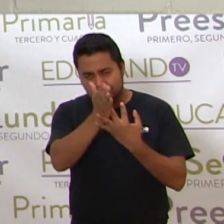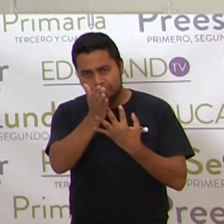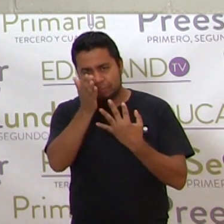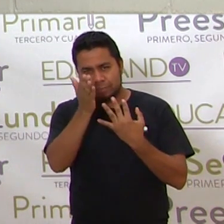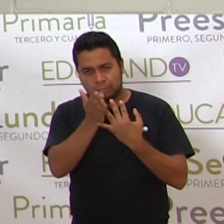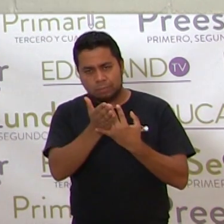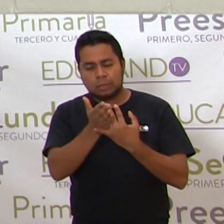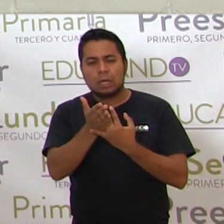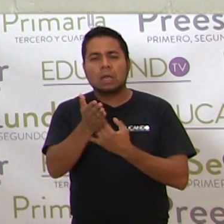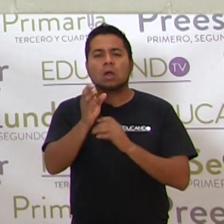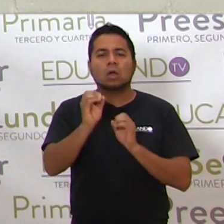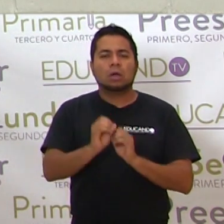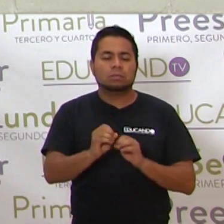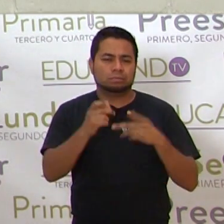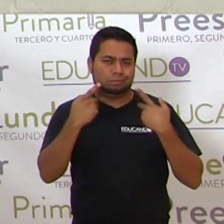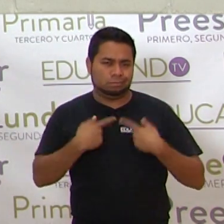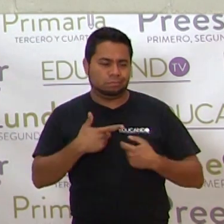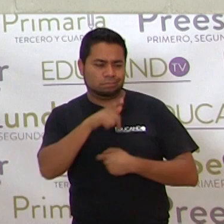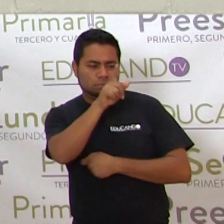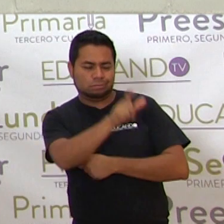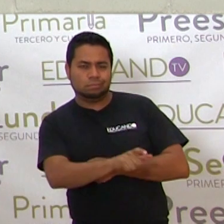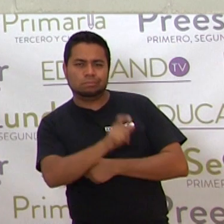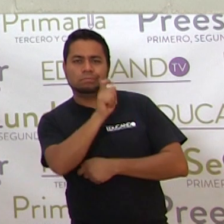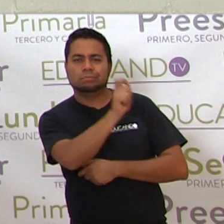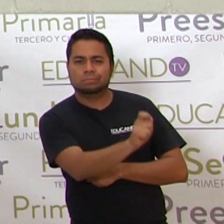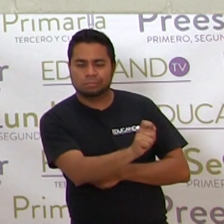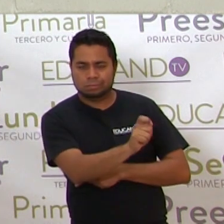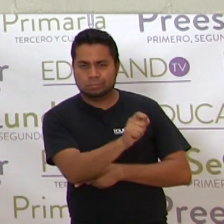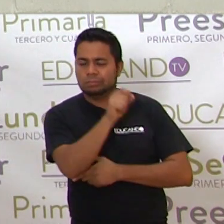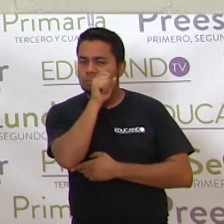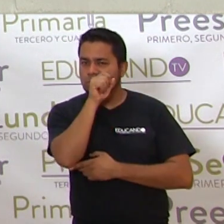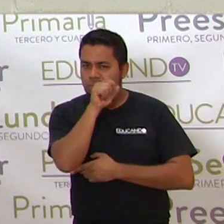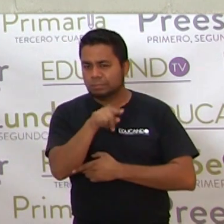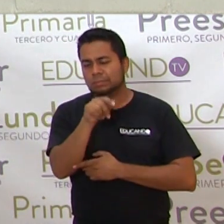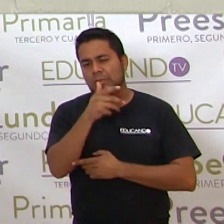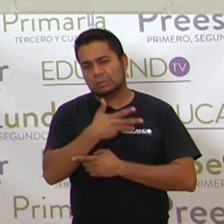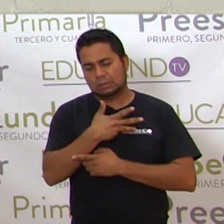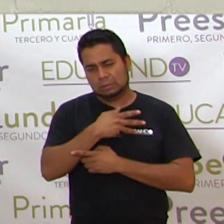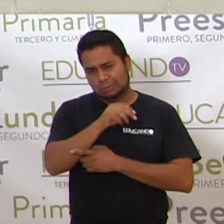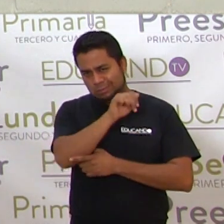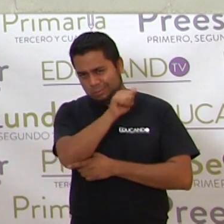Cada actor. O, mejor conocidos, como